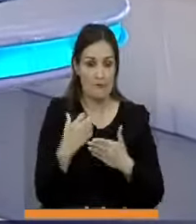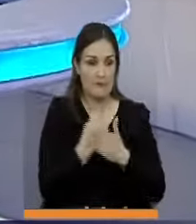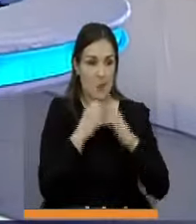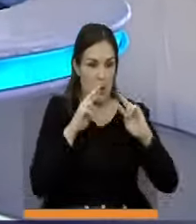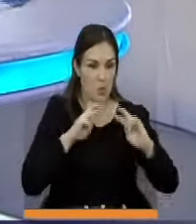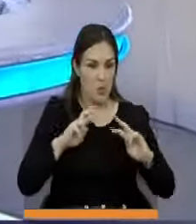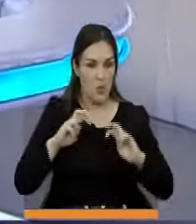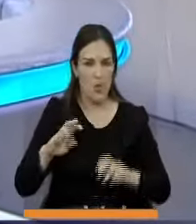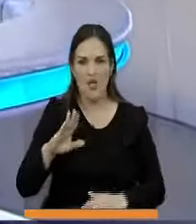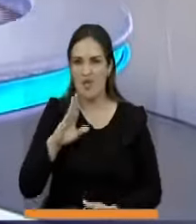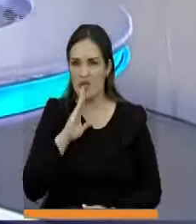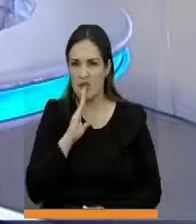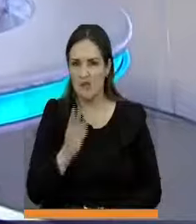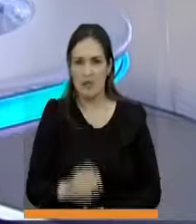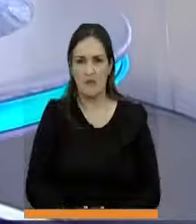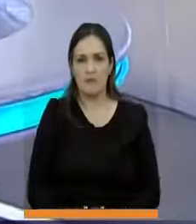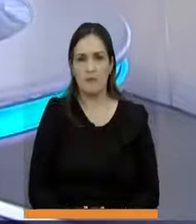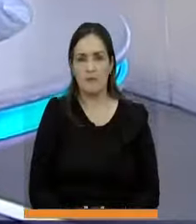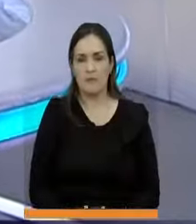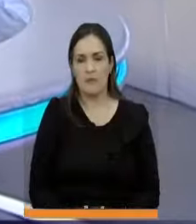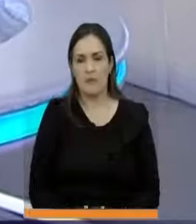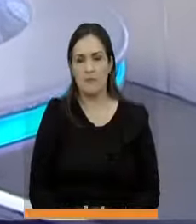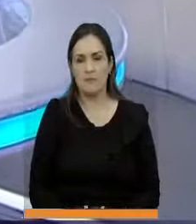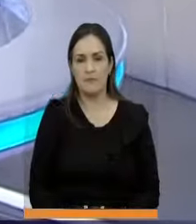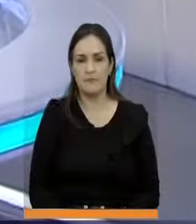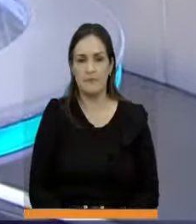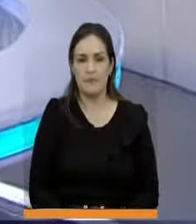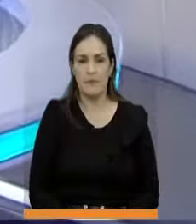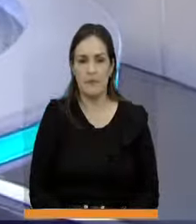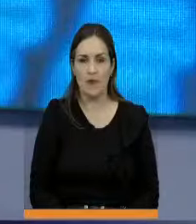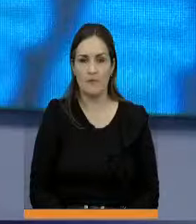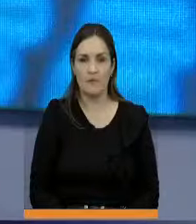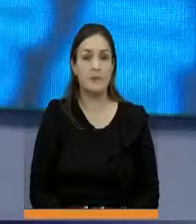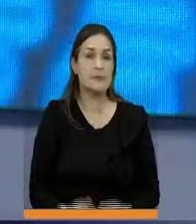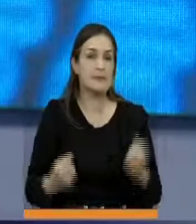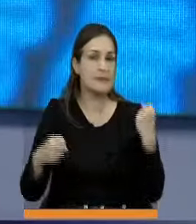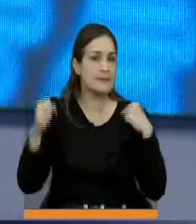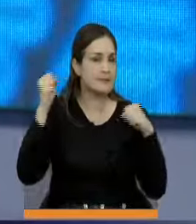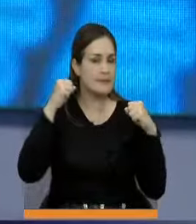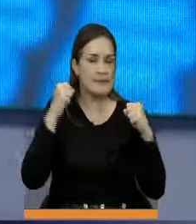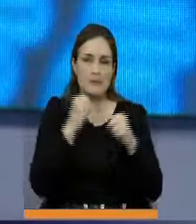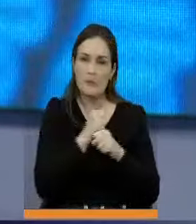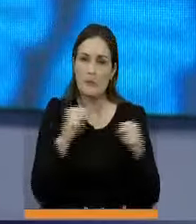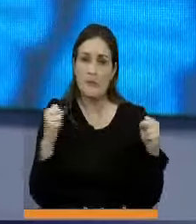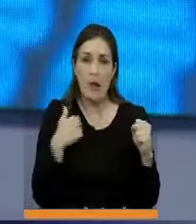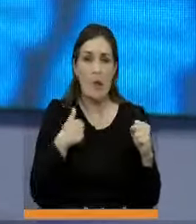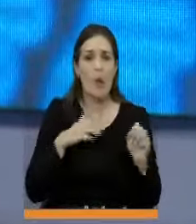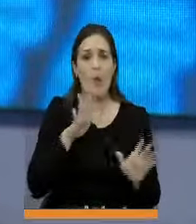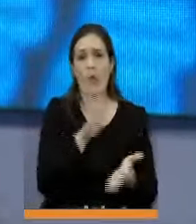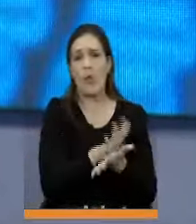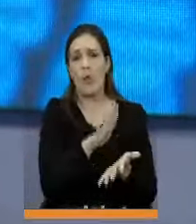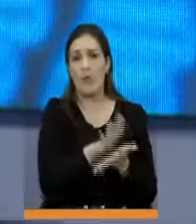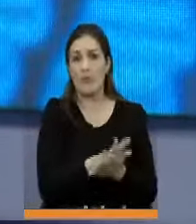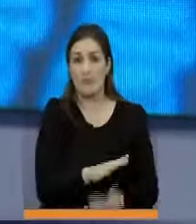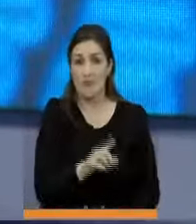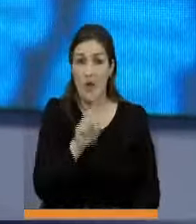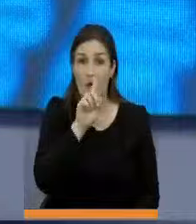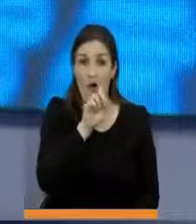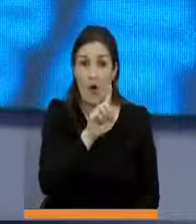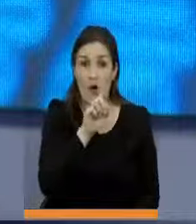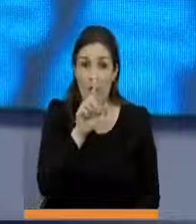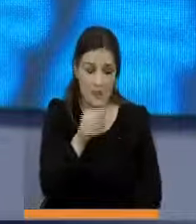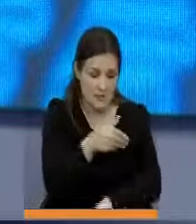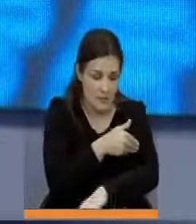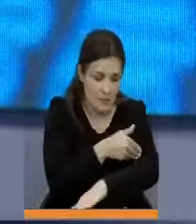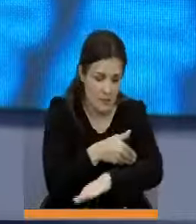software? Es que es muy preocupante y esto no puede pasar de agache. 11 millones de dólares son,